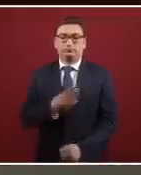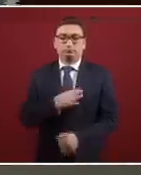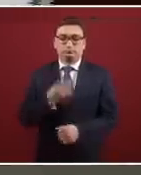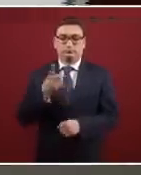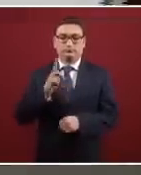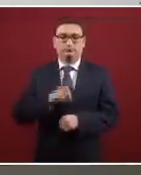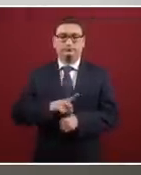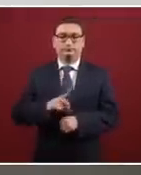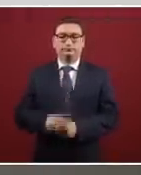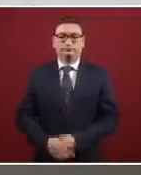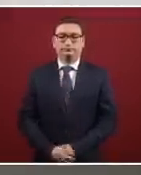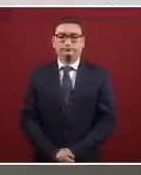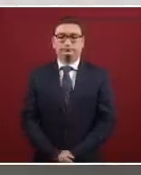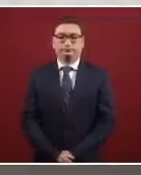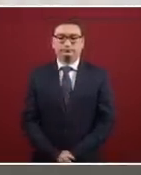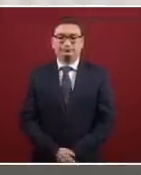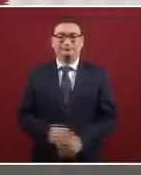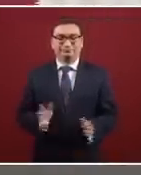Buenos días.